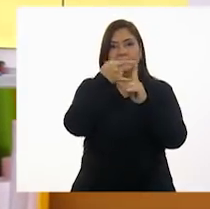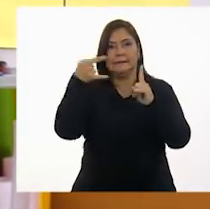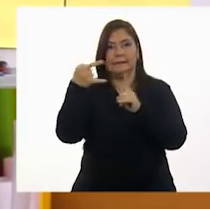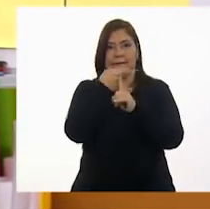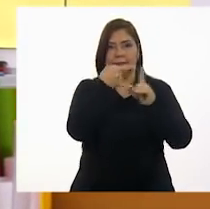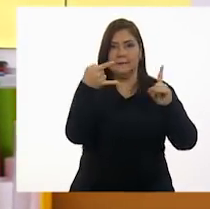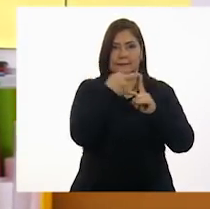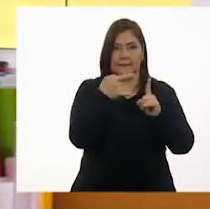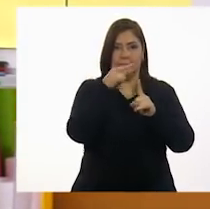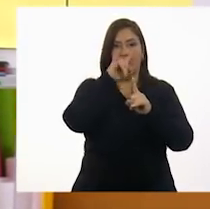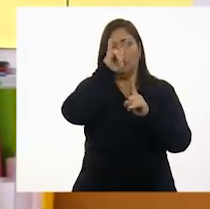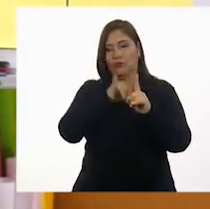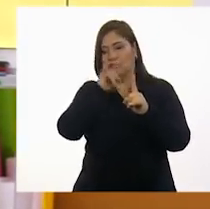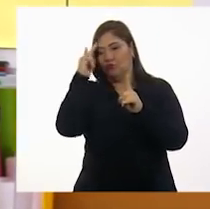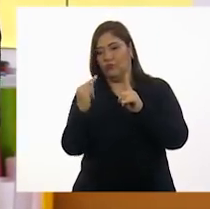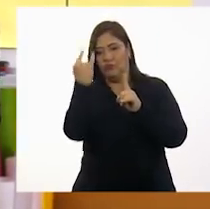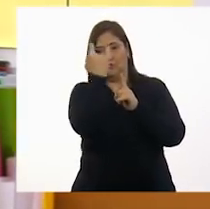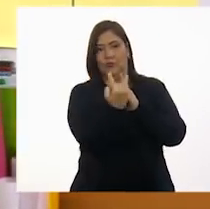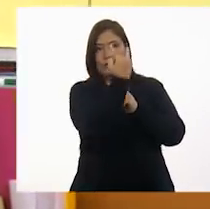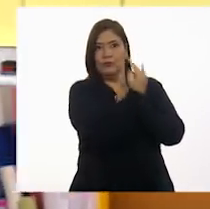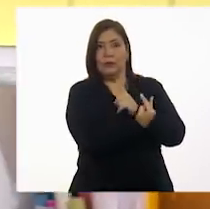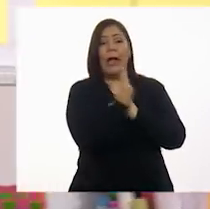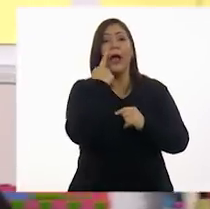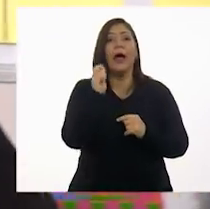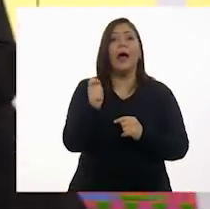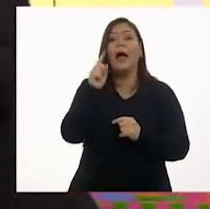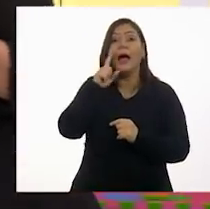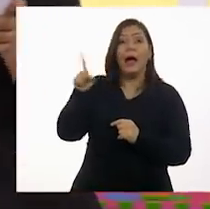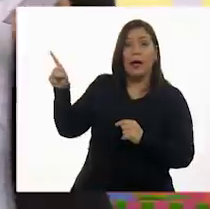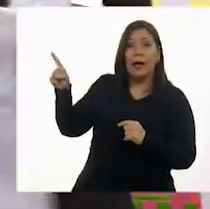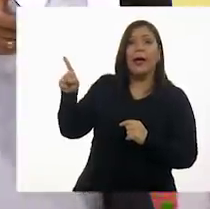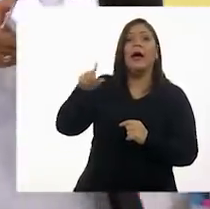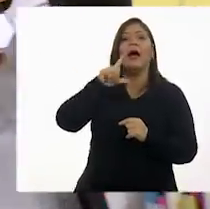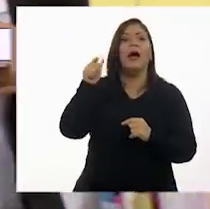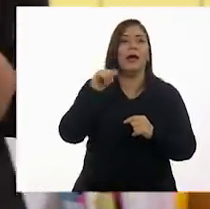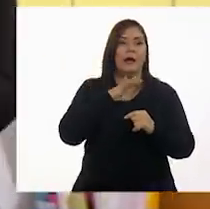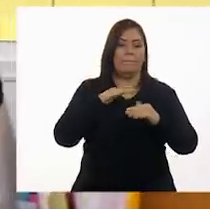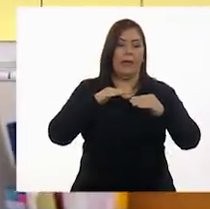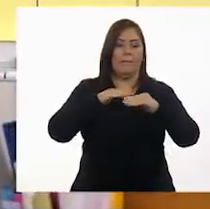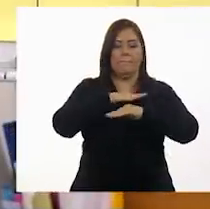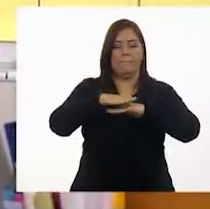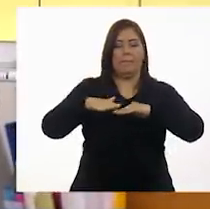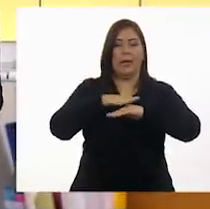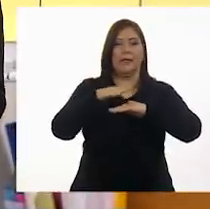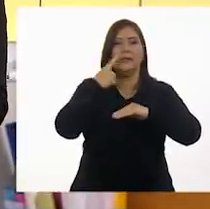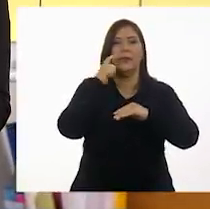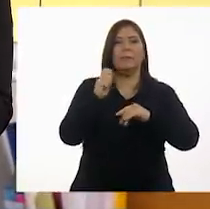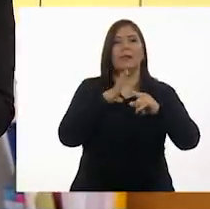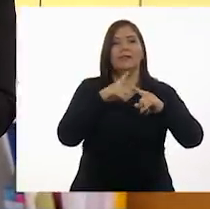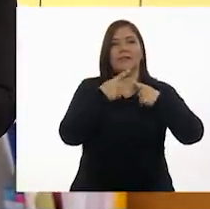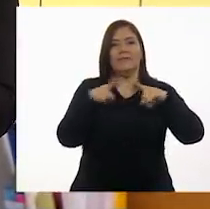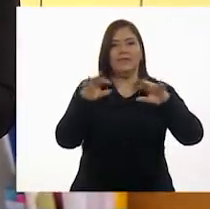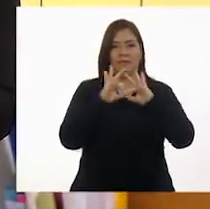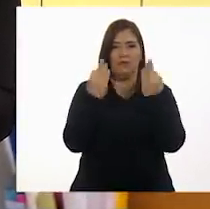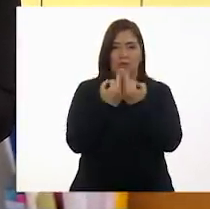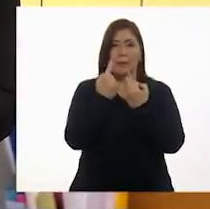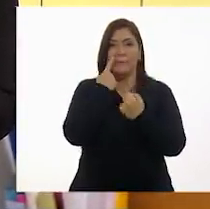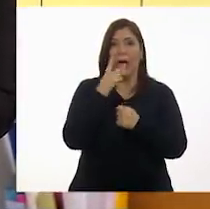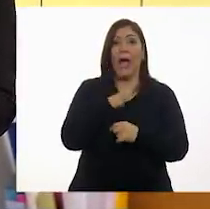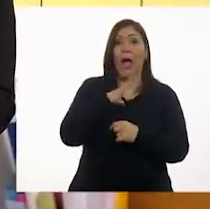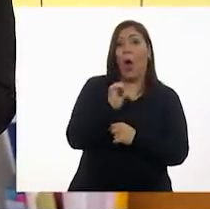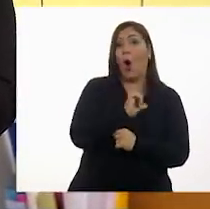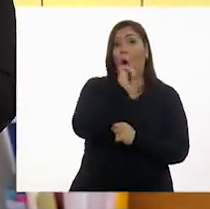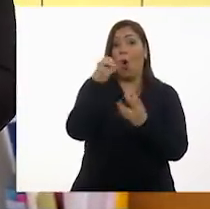sus bases son de diferentes figuras geométricas. Si ustedes observan, aquí tengo otro